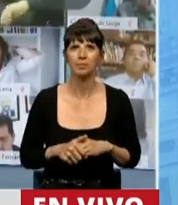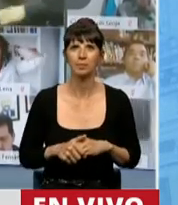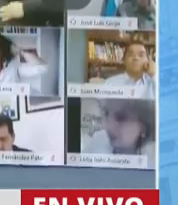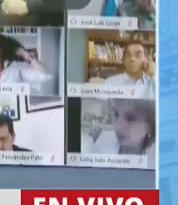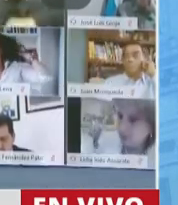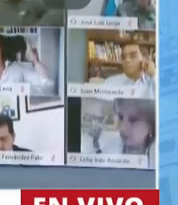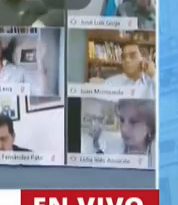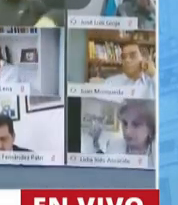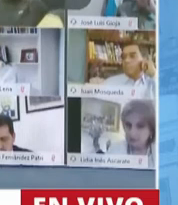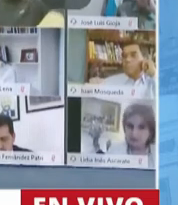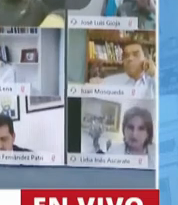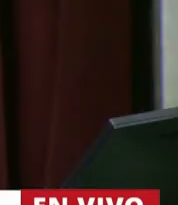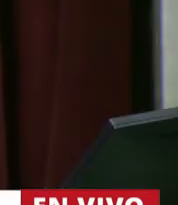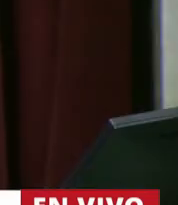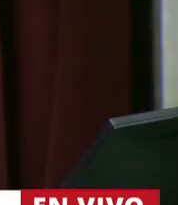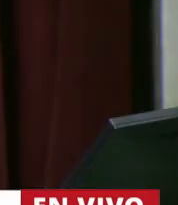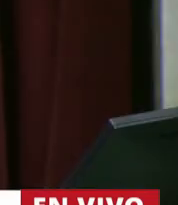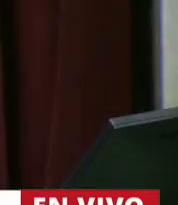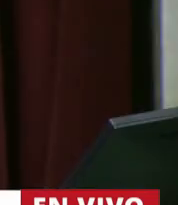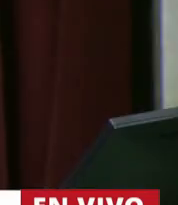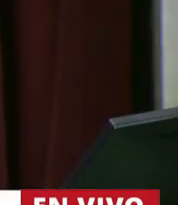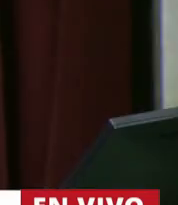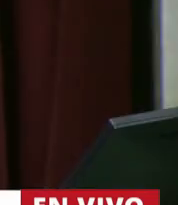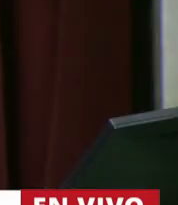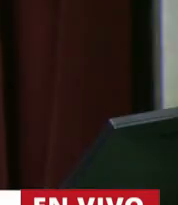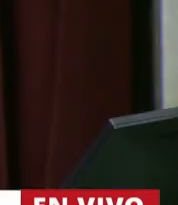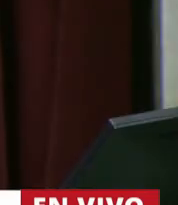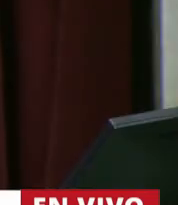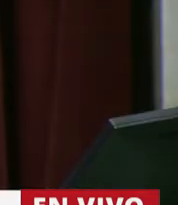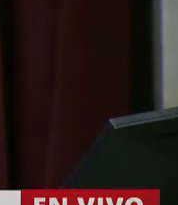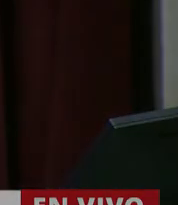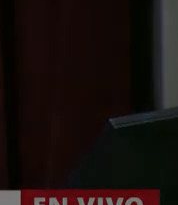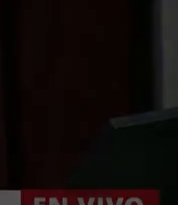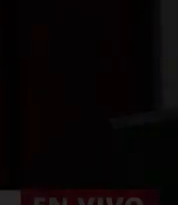Se va a poner en votación la moción de orden realizada por la diputada Graciela Camaño.